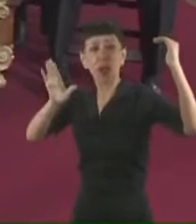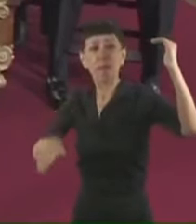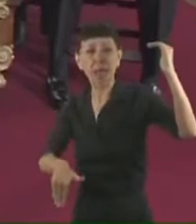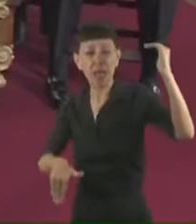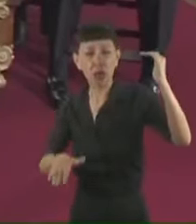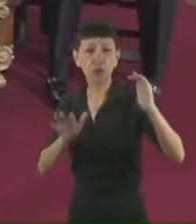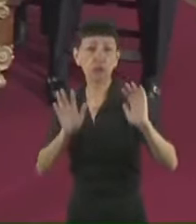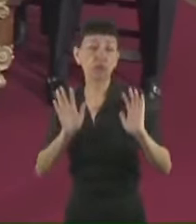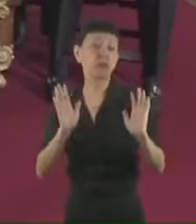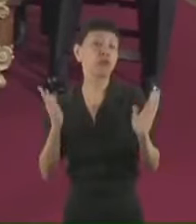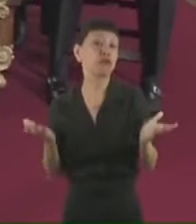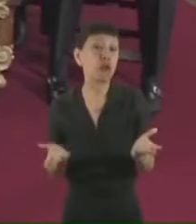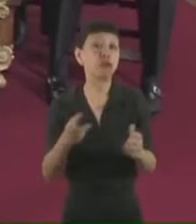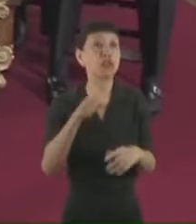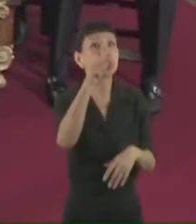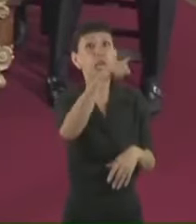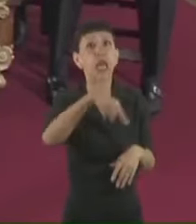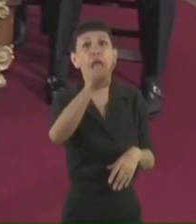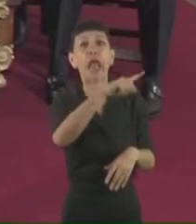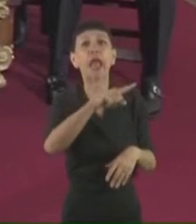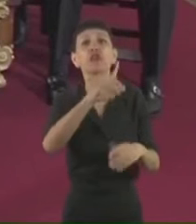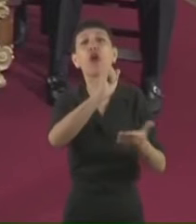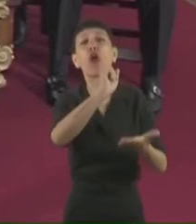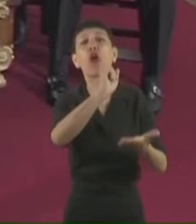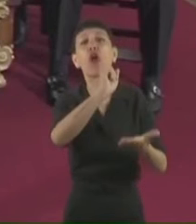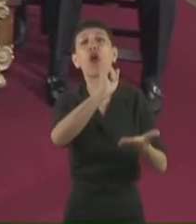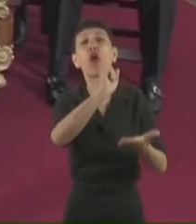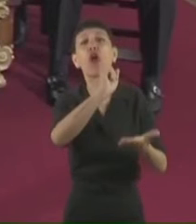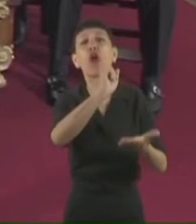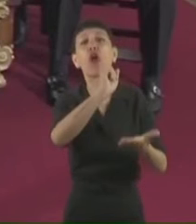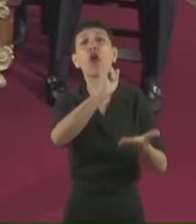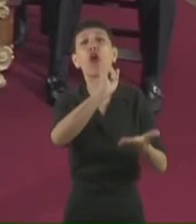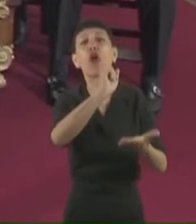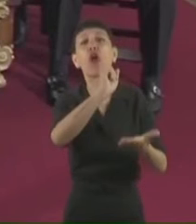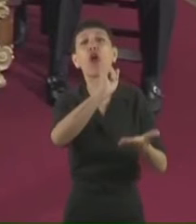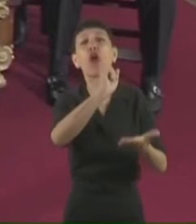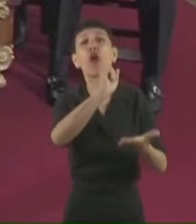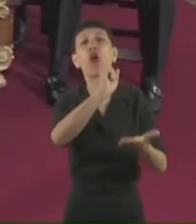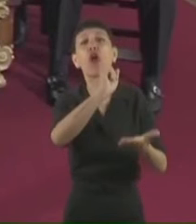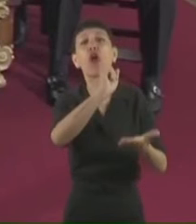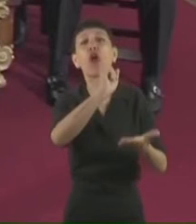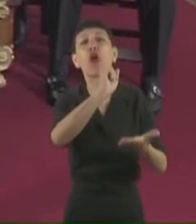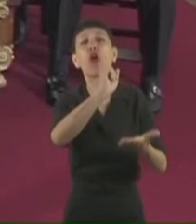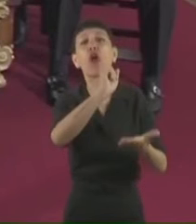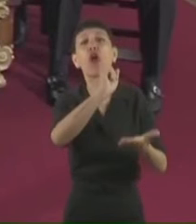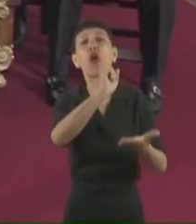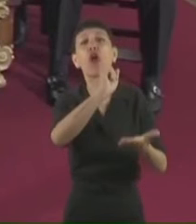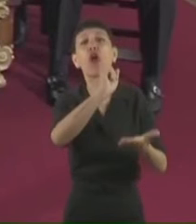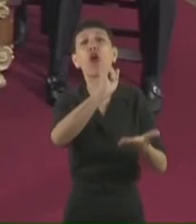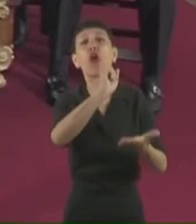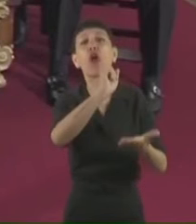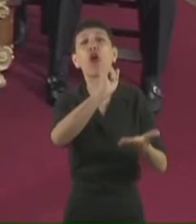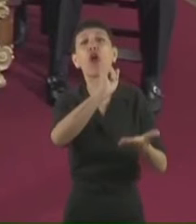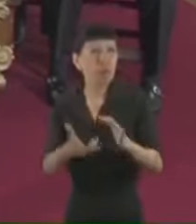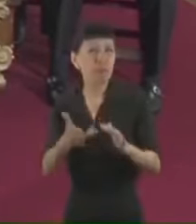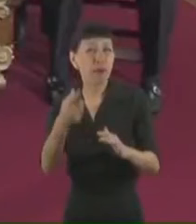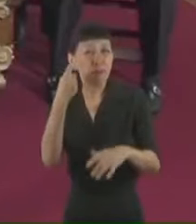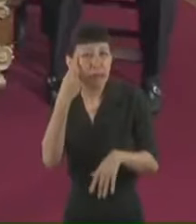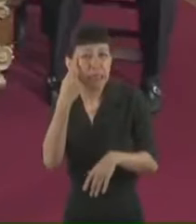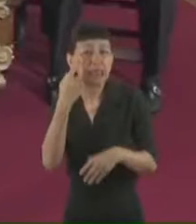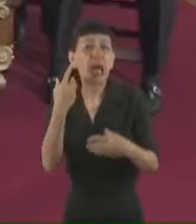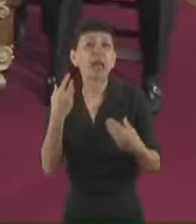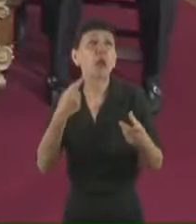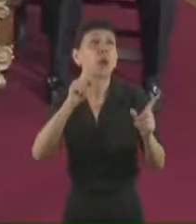tanto deben ser ellos quienes rijan los destinos de sus compatriotas una doctrina que parte un grupo de